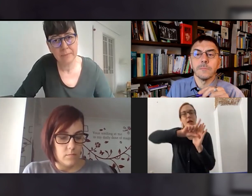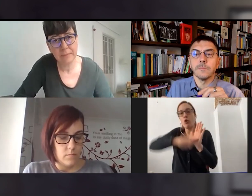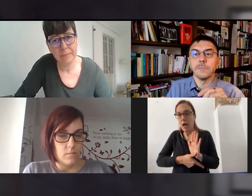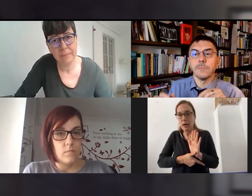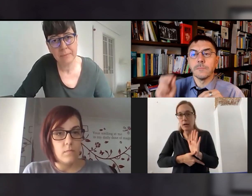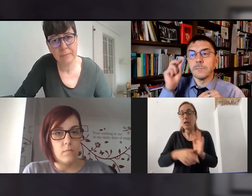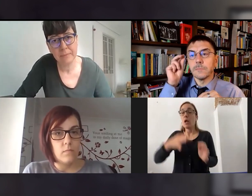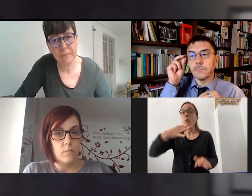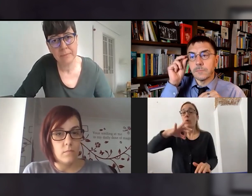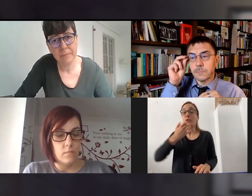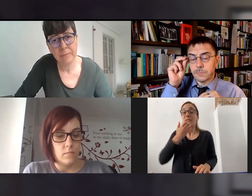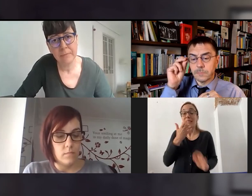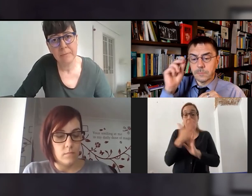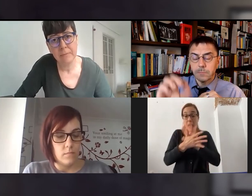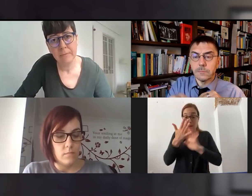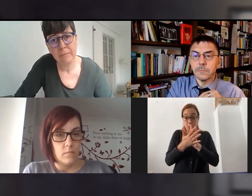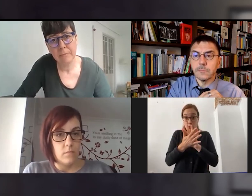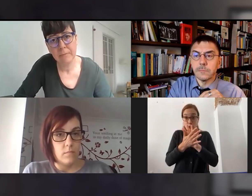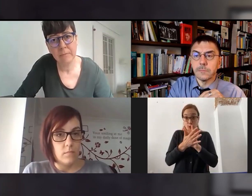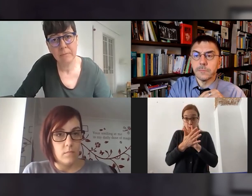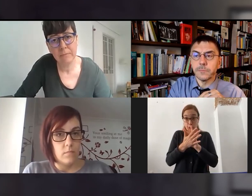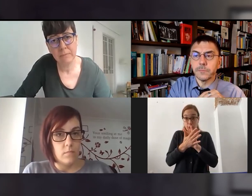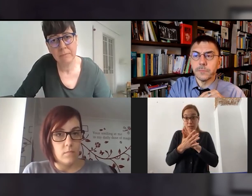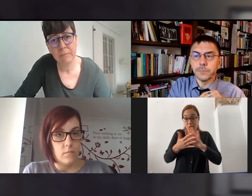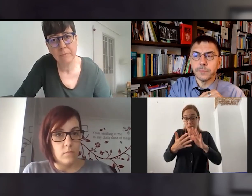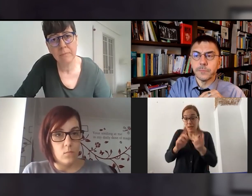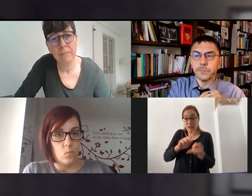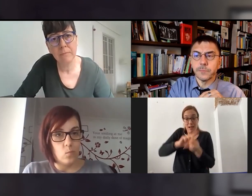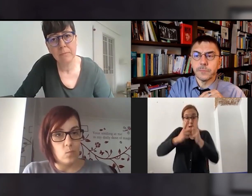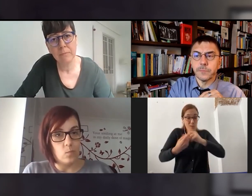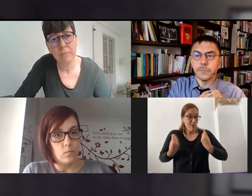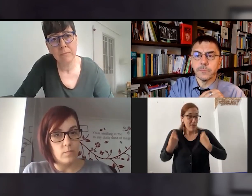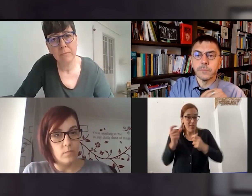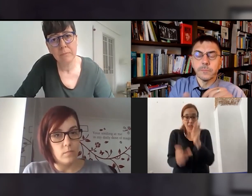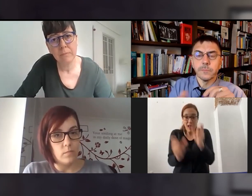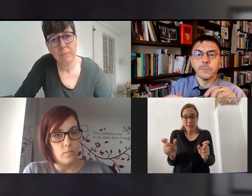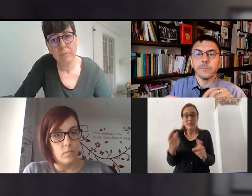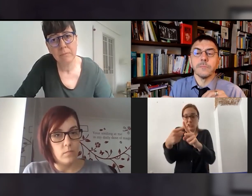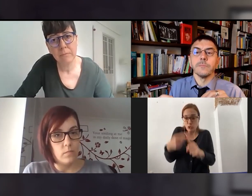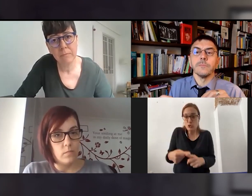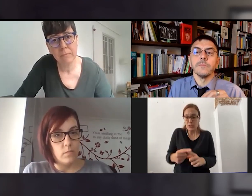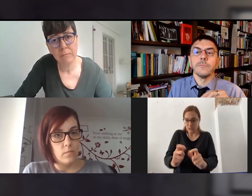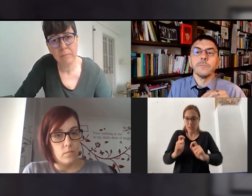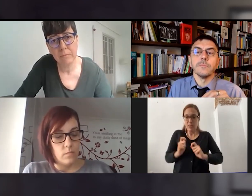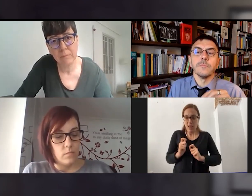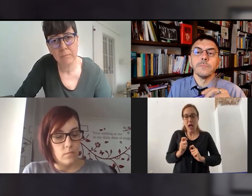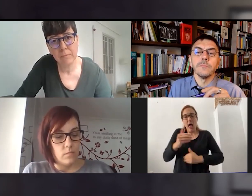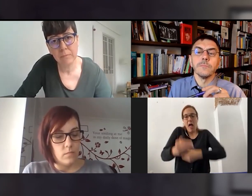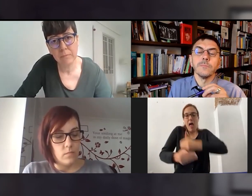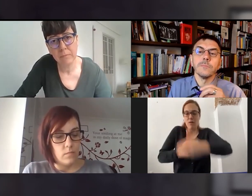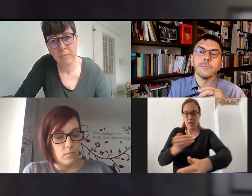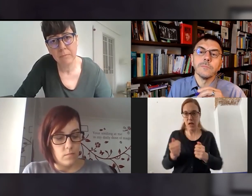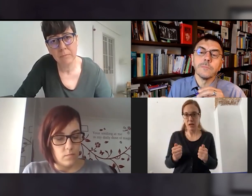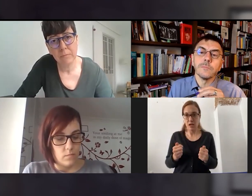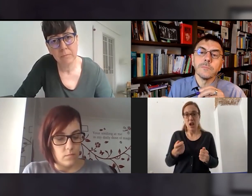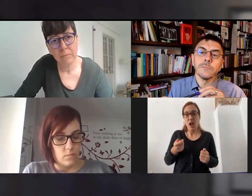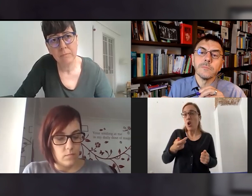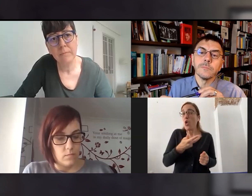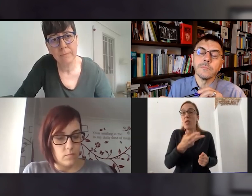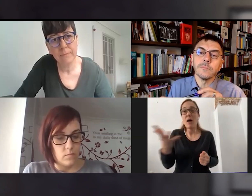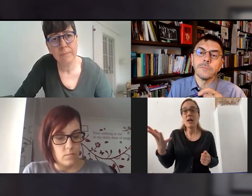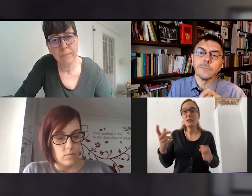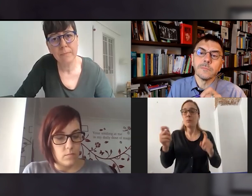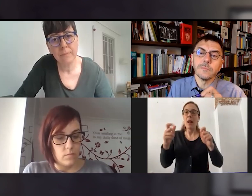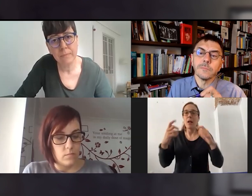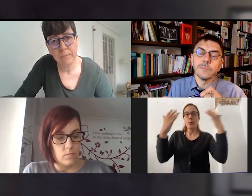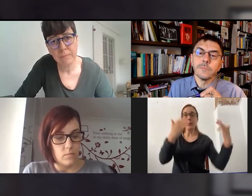de lo que le importa a la gente, de lo que cambia la vida de la gente, es lo que nos hace avanzar. Lo demás, yo creo que son señuelos, ¿no? Que para que nos enredemos y